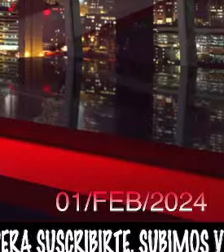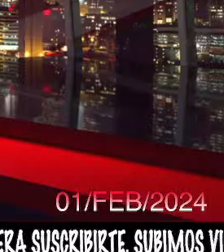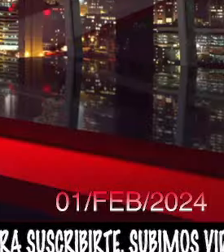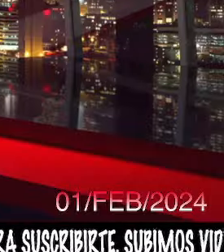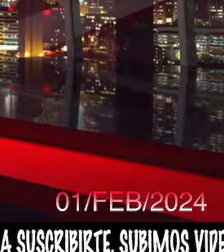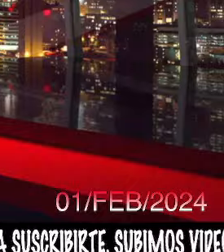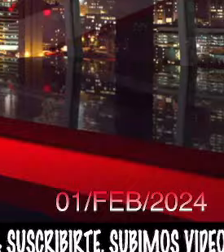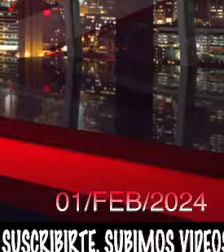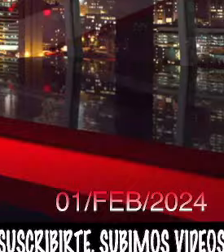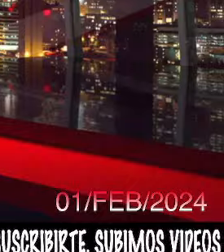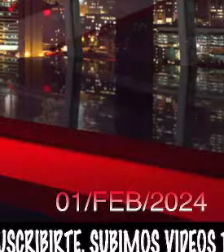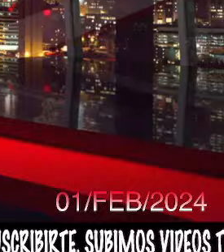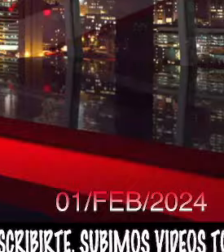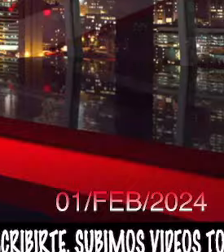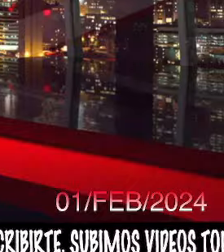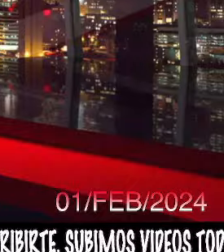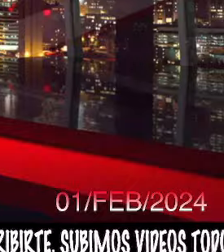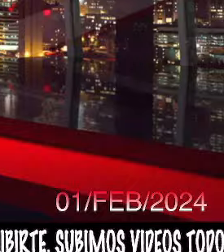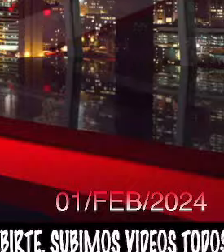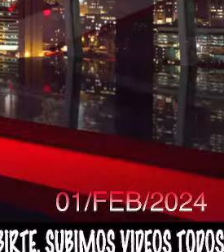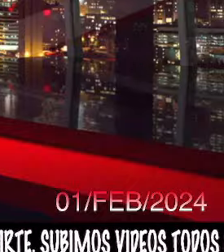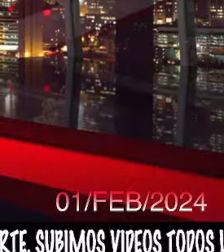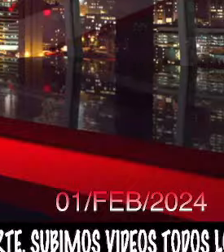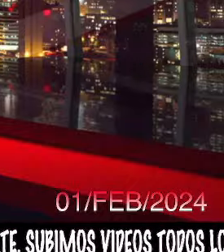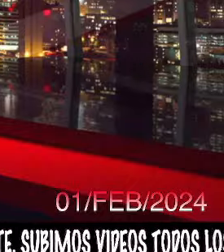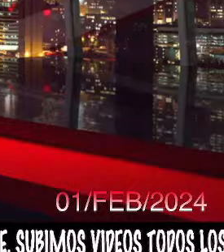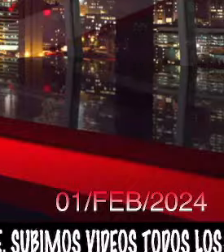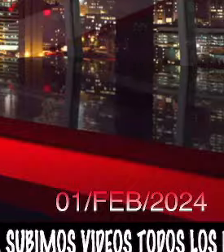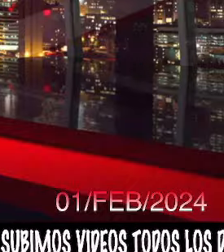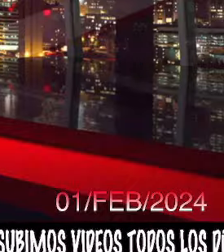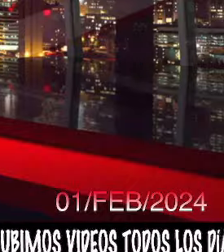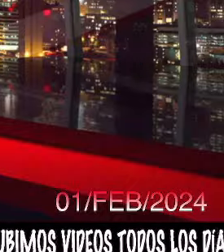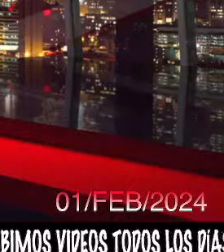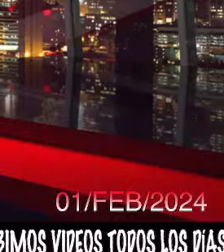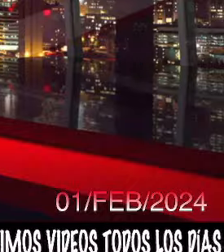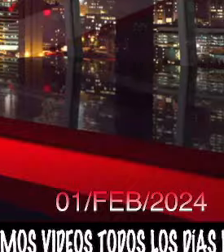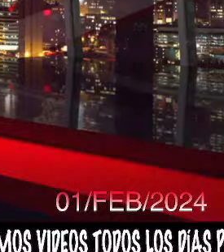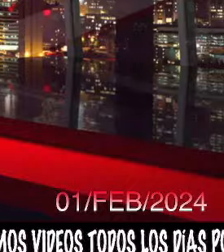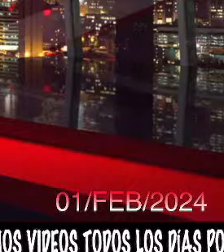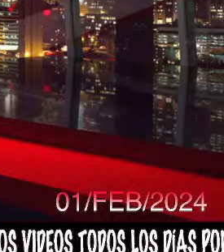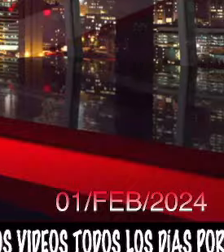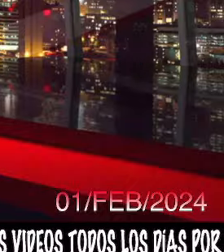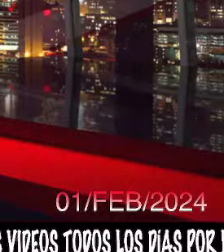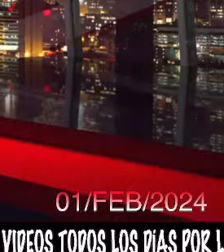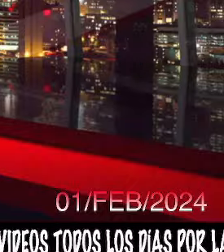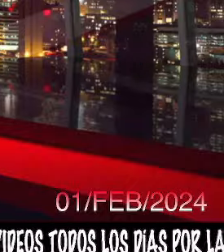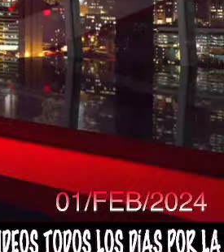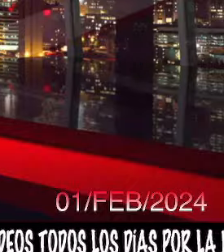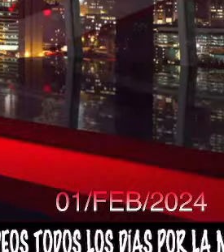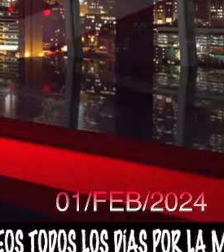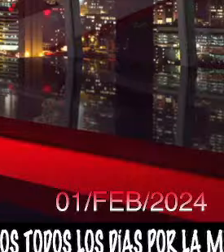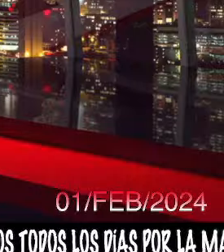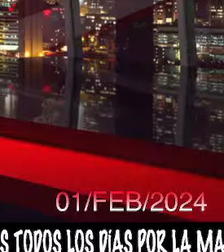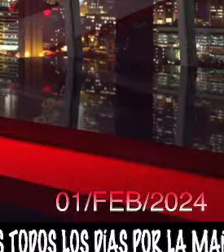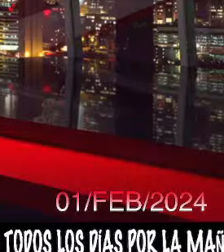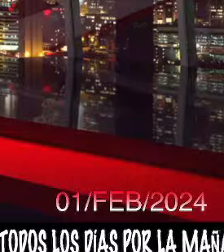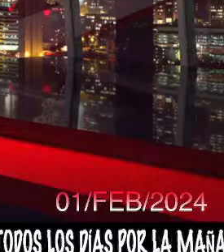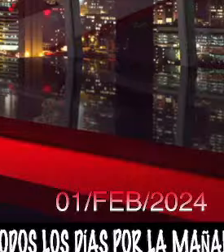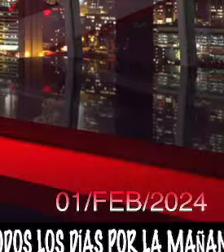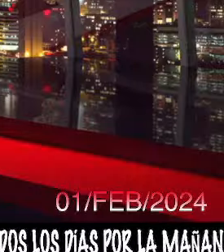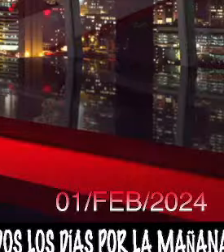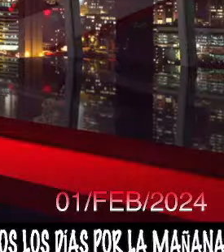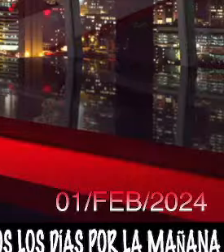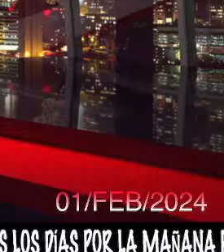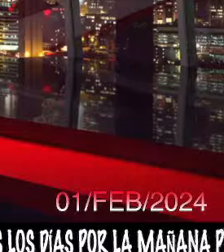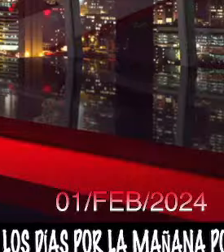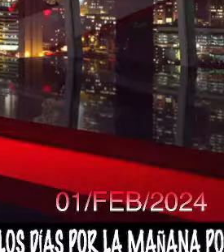proyectos distintos y contrapuestos. Bueno, ¿qué contestó el diputado Fernández Noroña a estas falacias, siendo él también